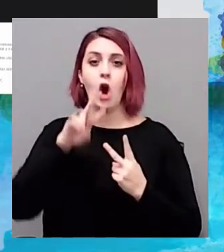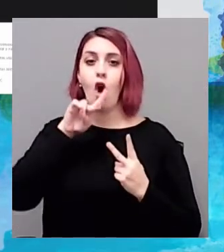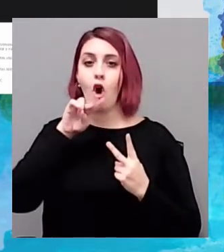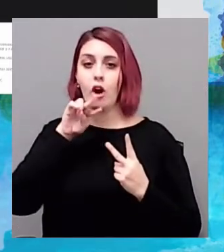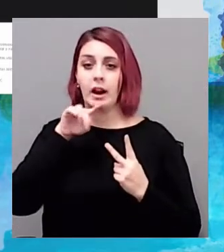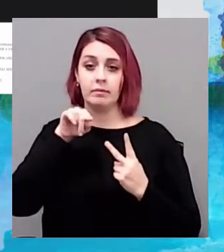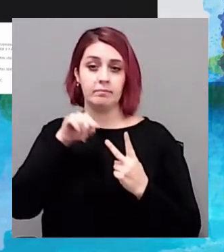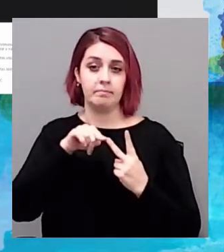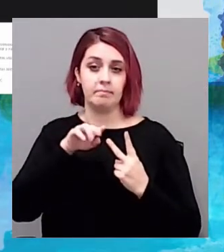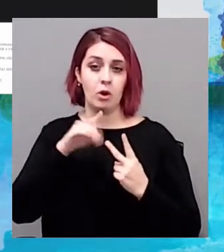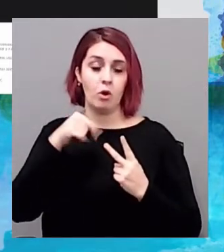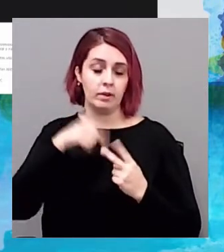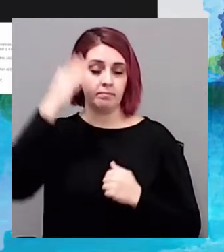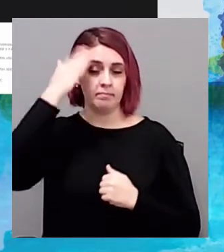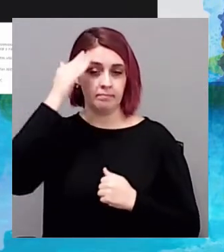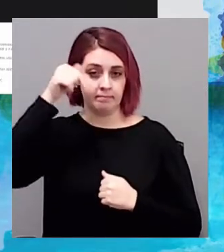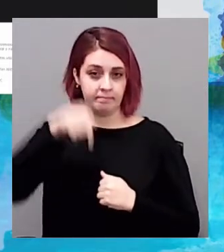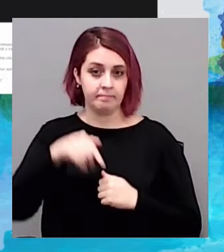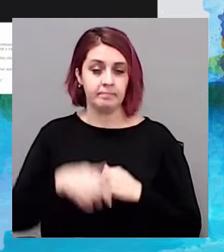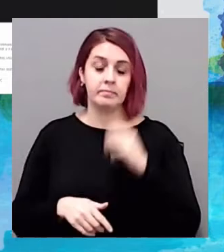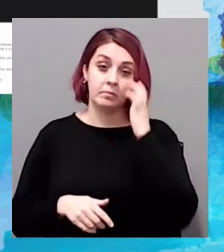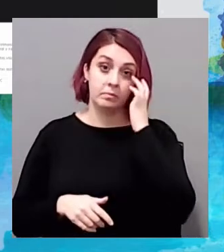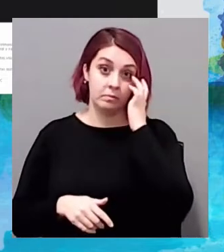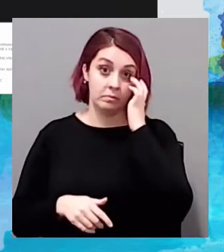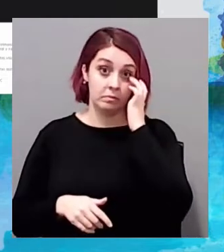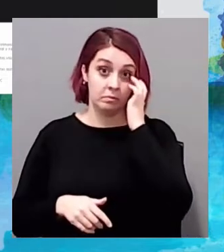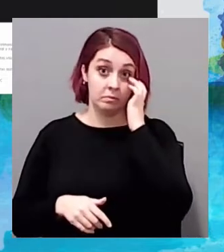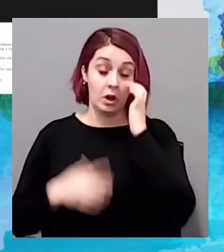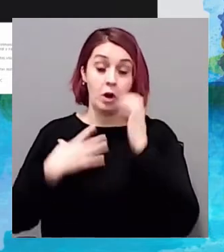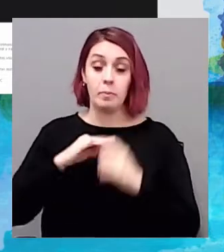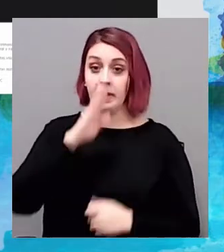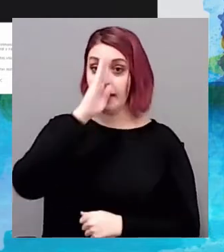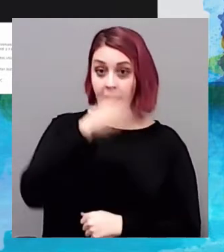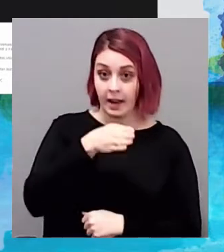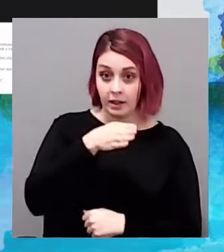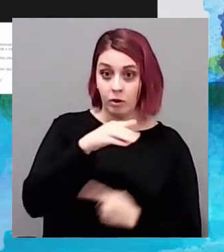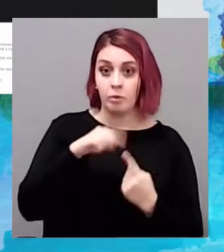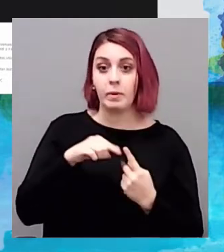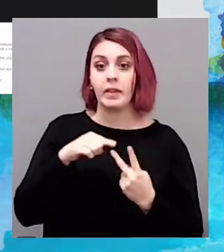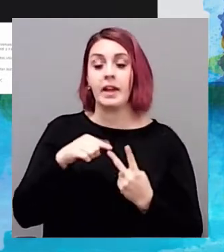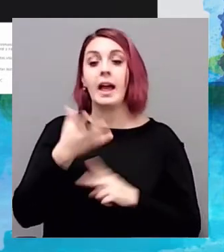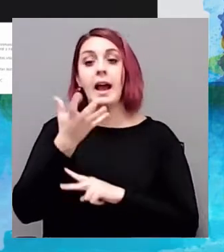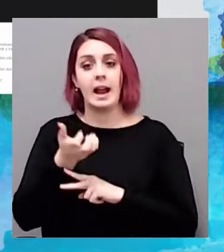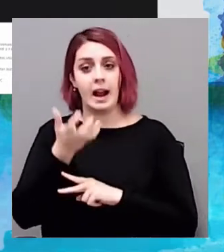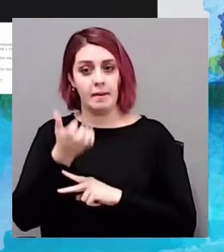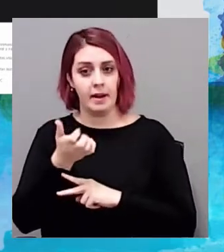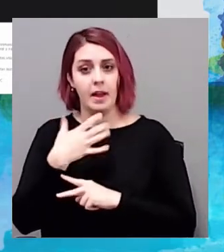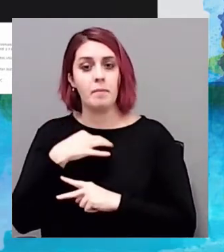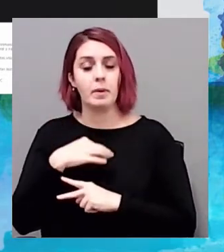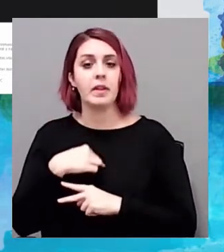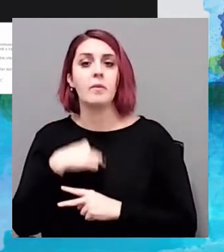sobre todo vamos a tener en cuenta hoy. Puede ser en directo, puede ser grabada, que también puede locutarse